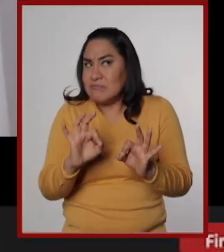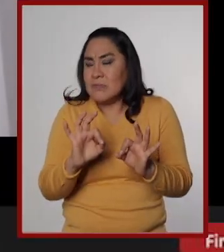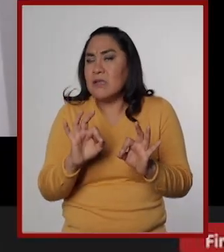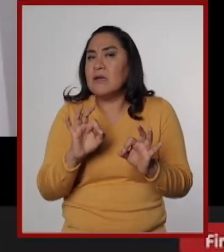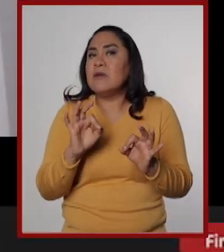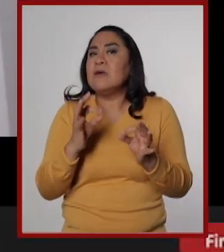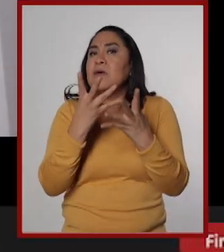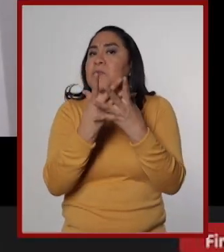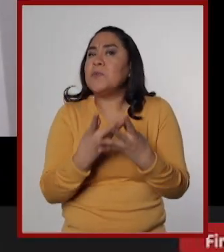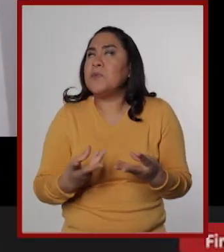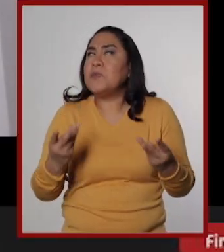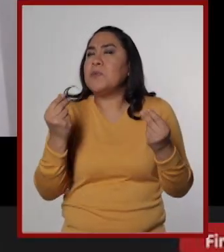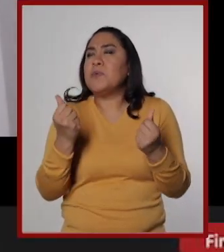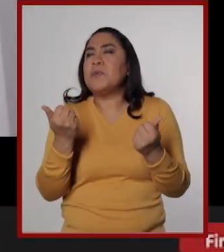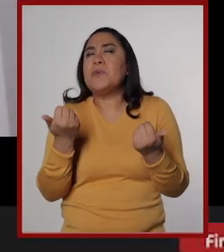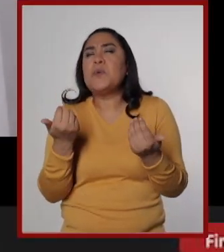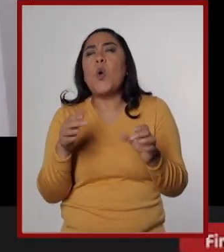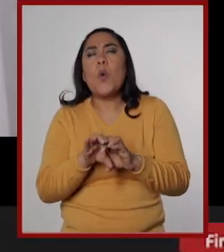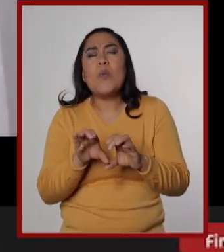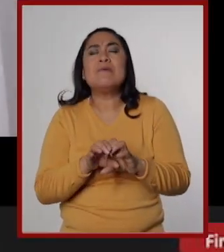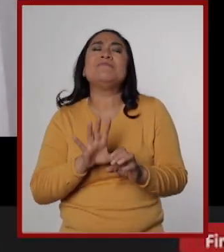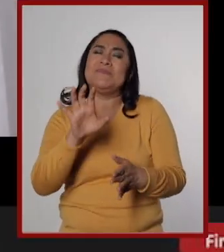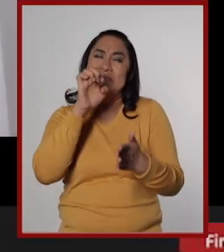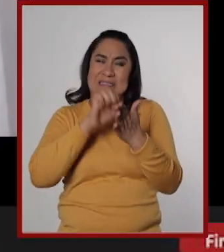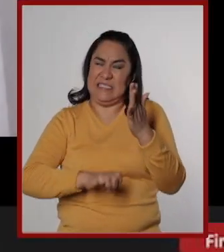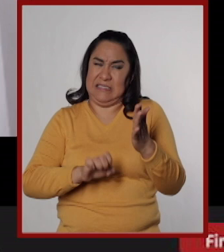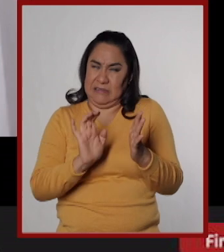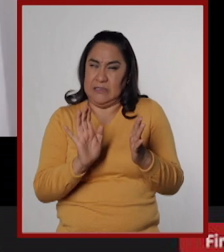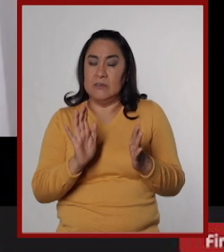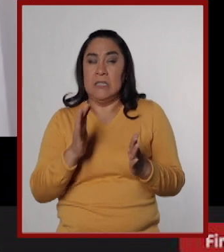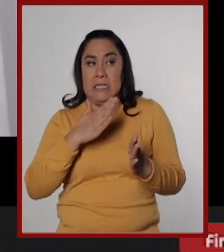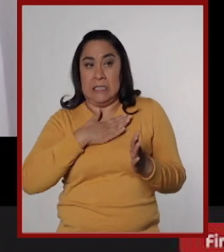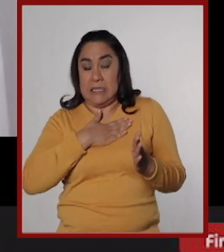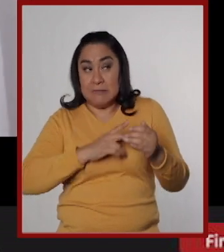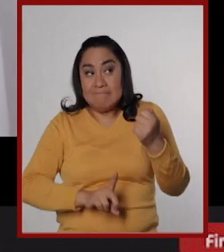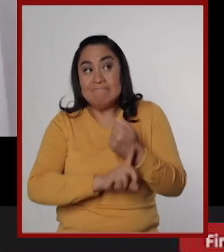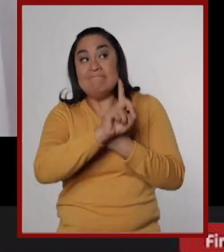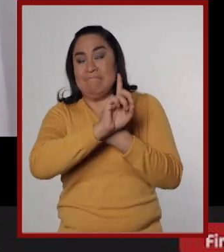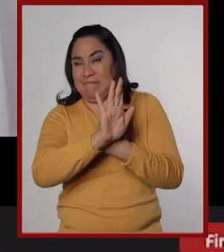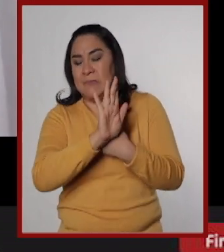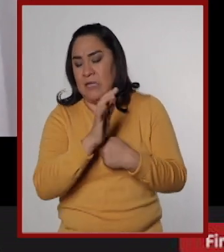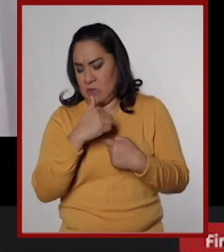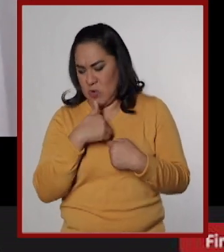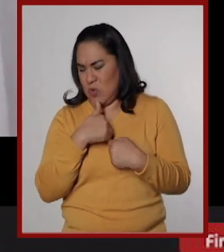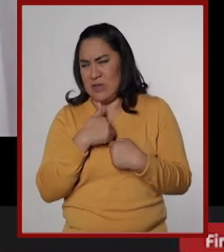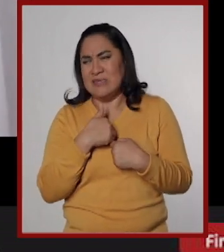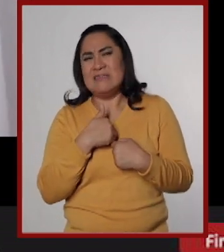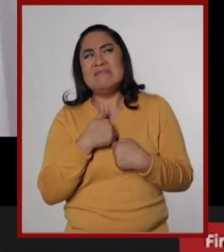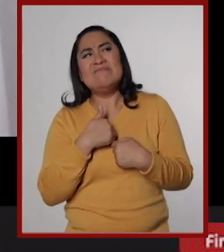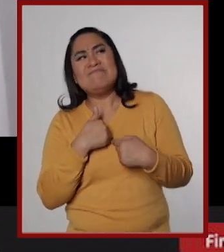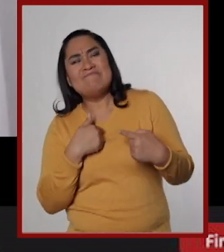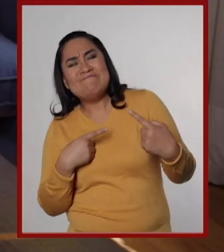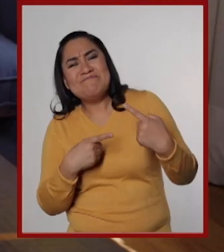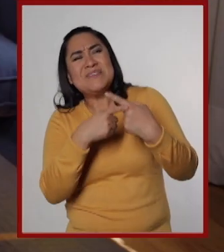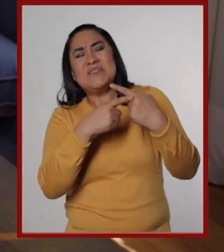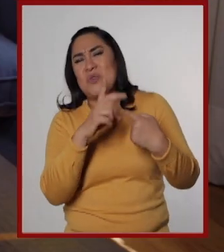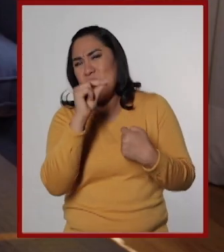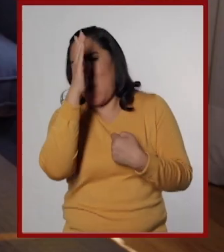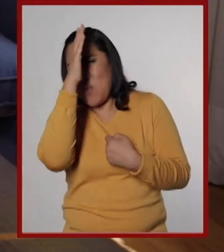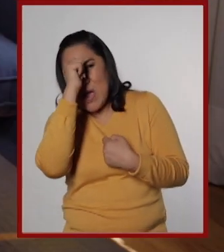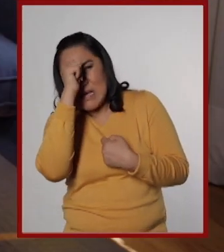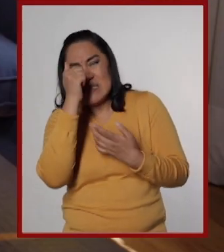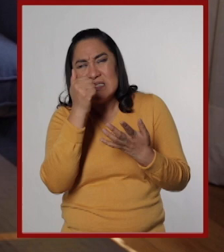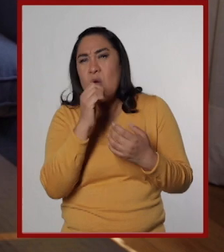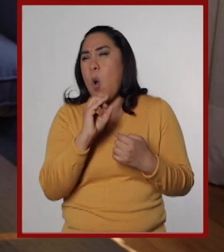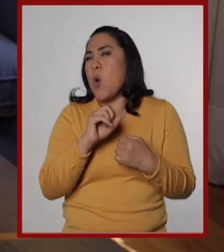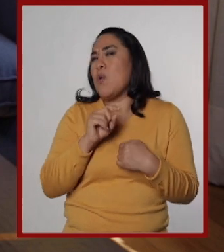conflicto, pero me queda claro que el personal es conocerme, pero el no estar de acuerdo con el vecino o el que salgo y el